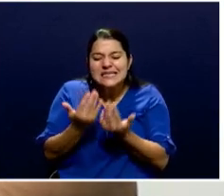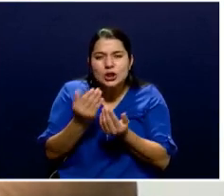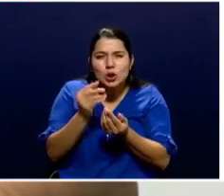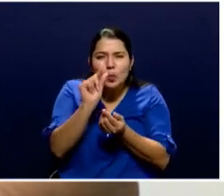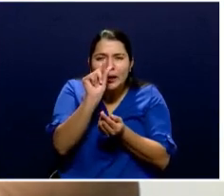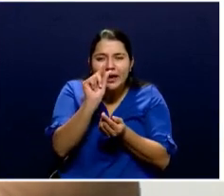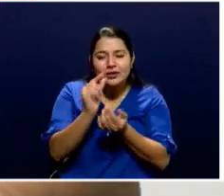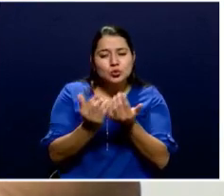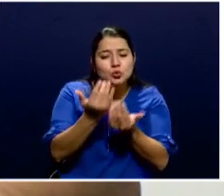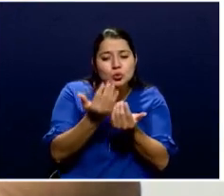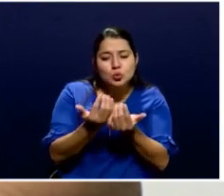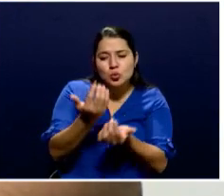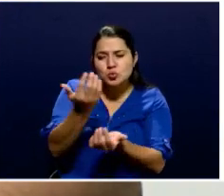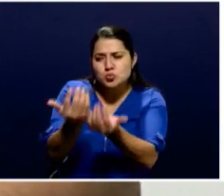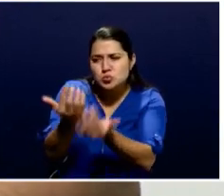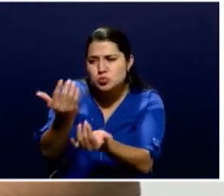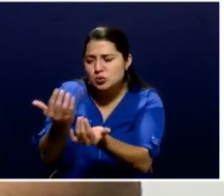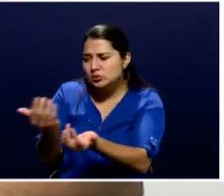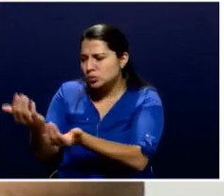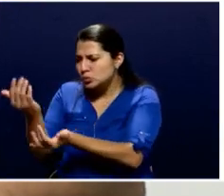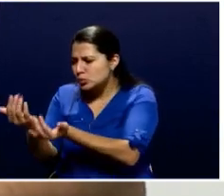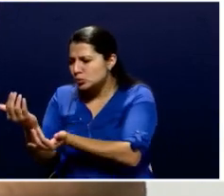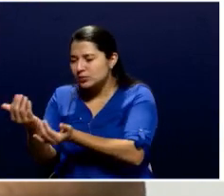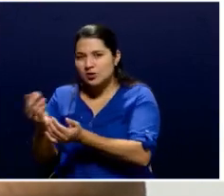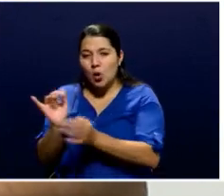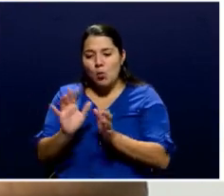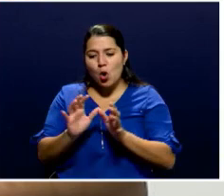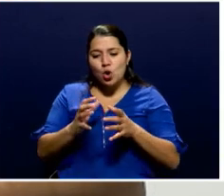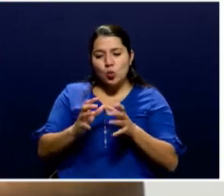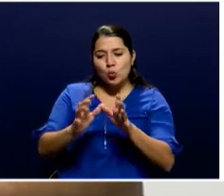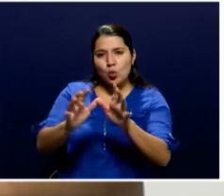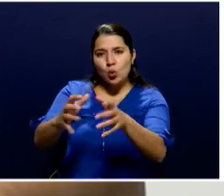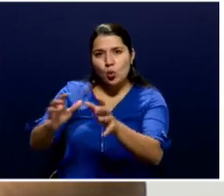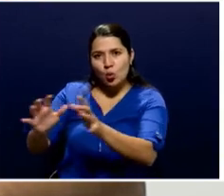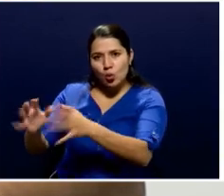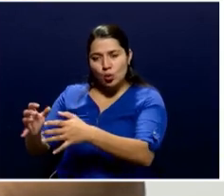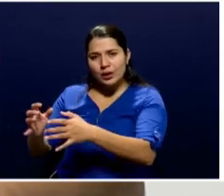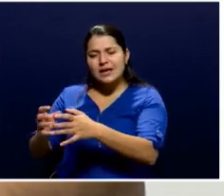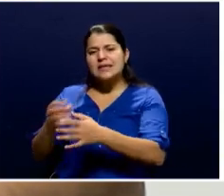vamos a tener que estar vigilándolos epidemiológicamente, siendo muy